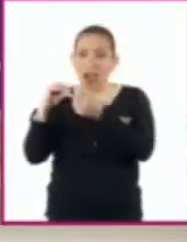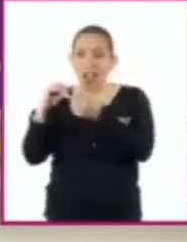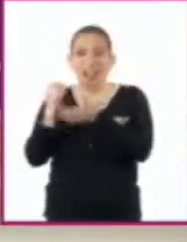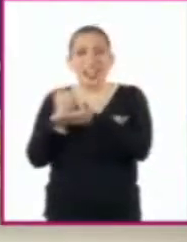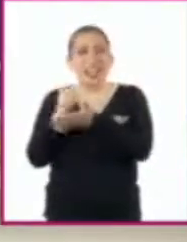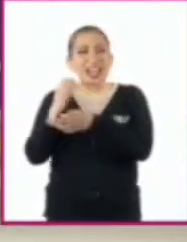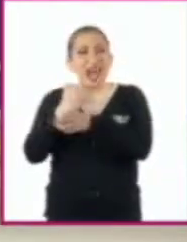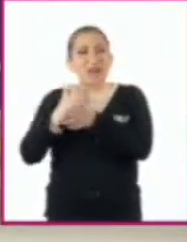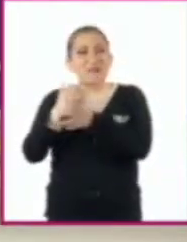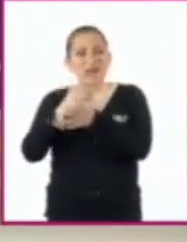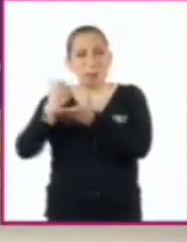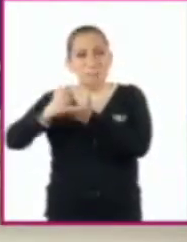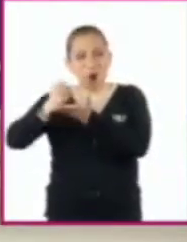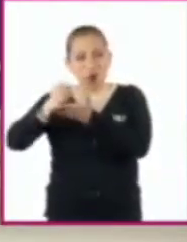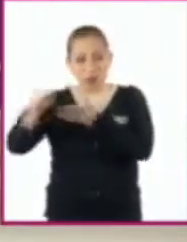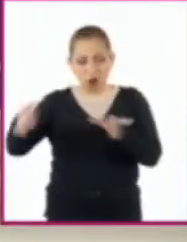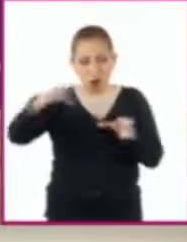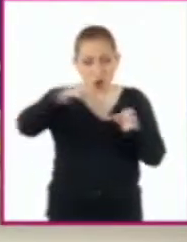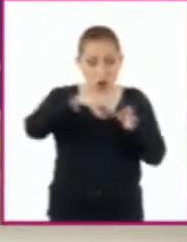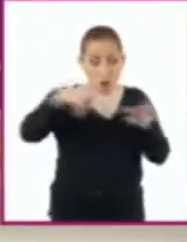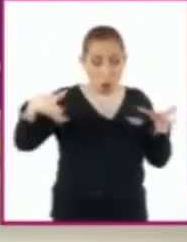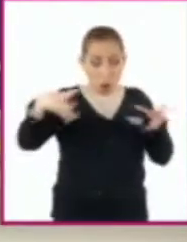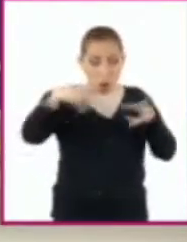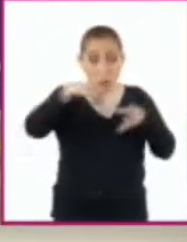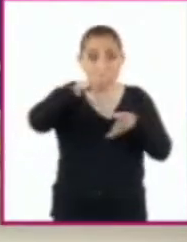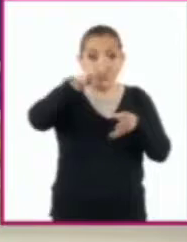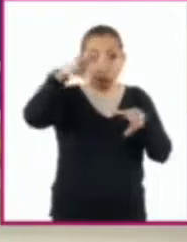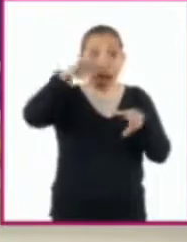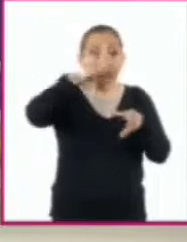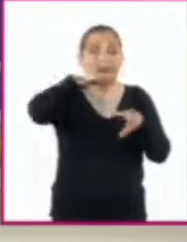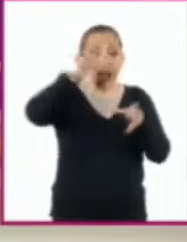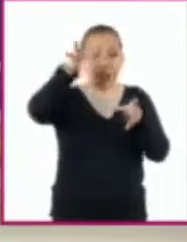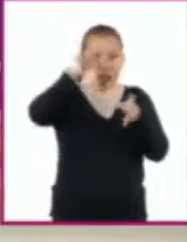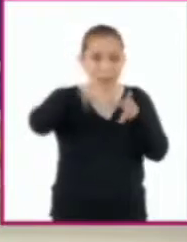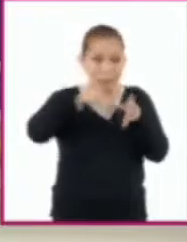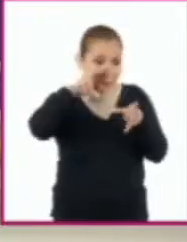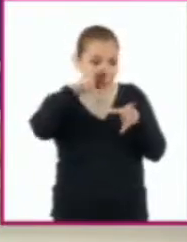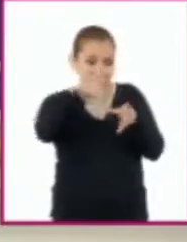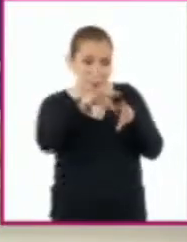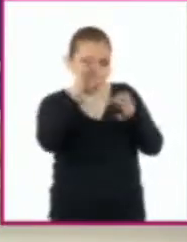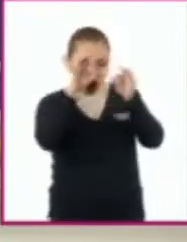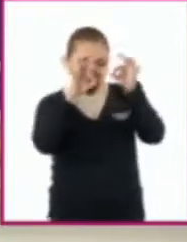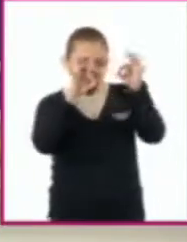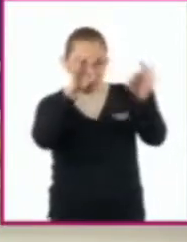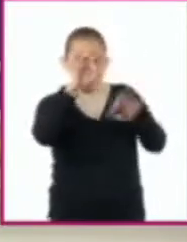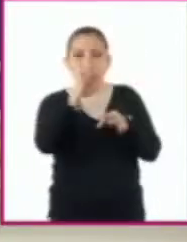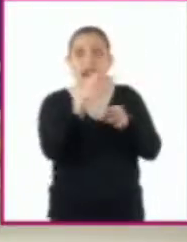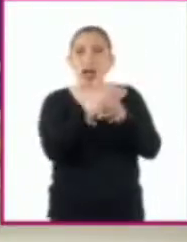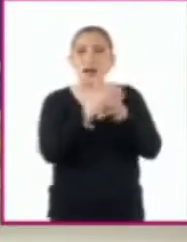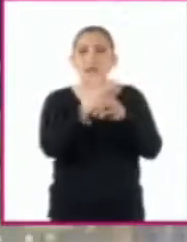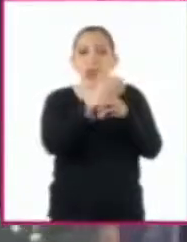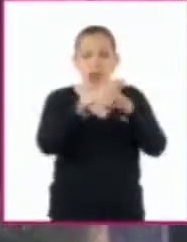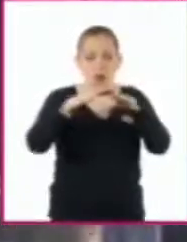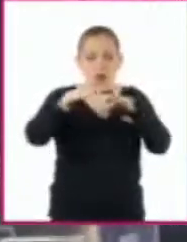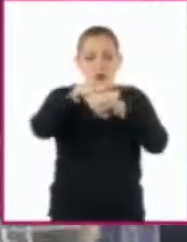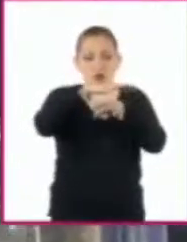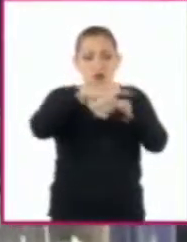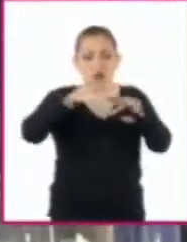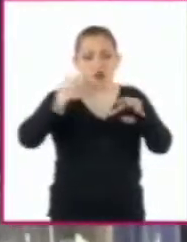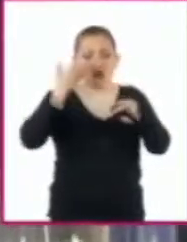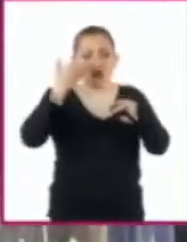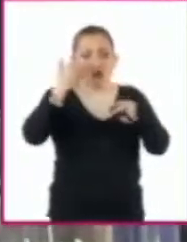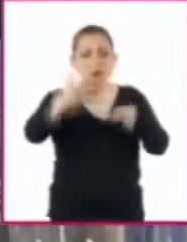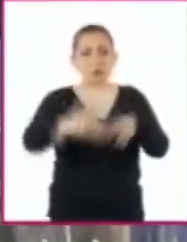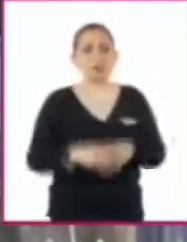café molidos. Al incorporarlo al agua caliente, observamos las partículas de café suspendidas al pasar el